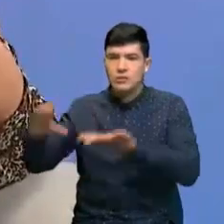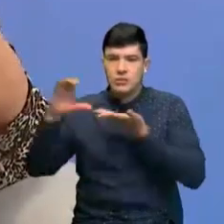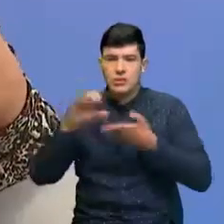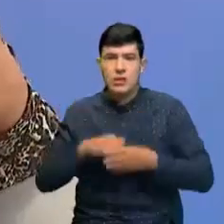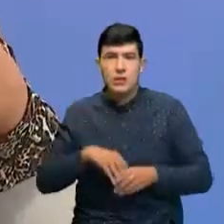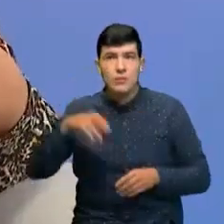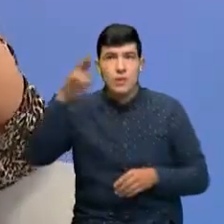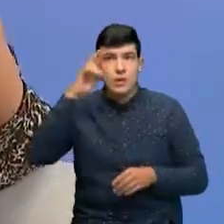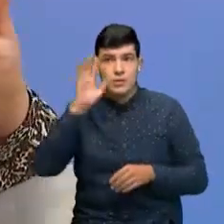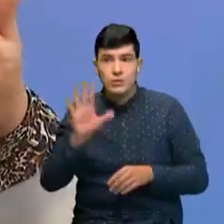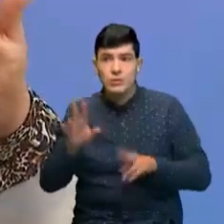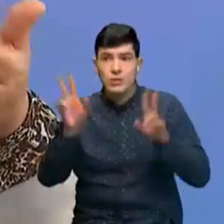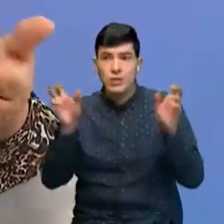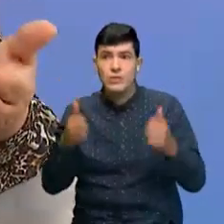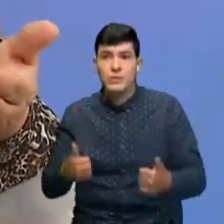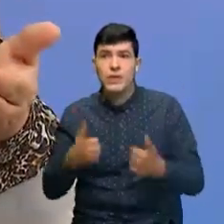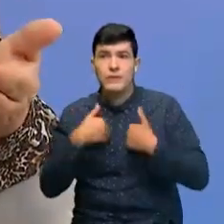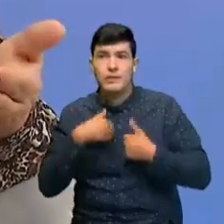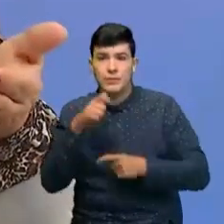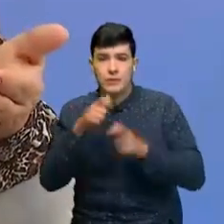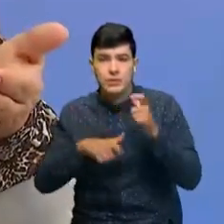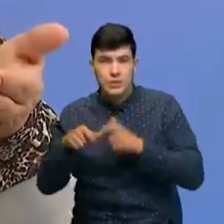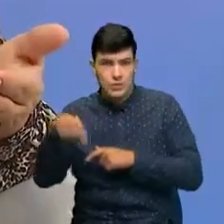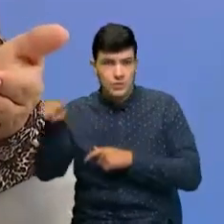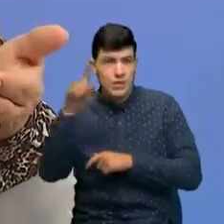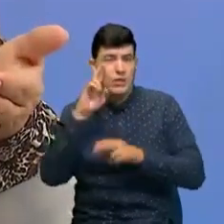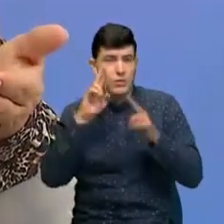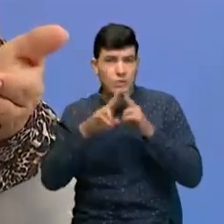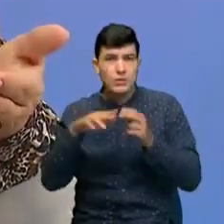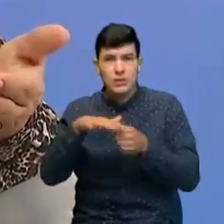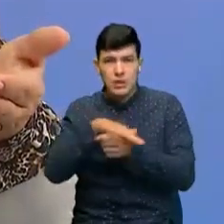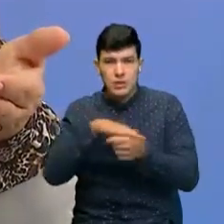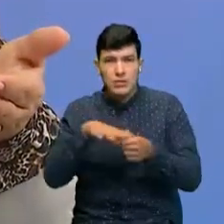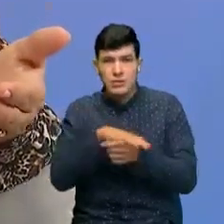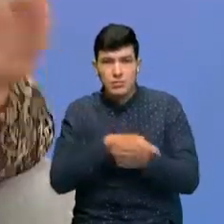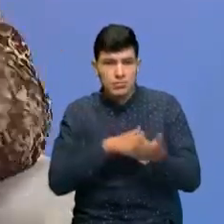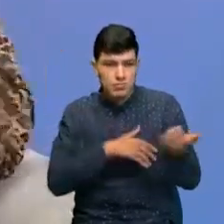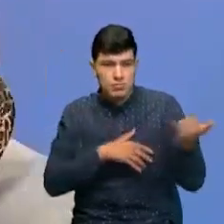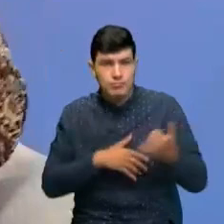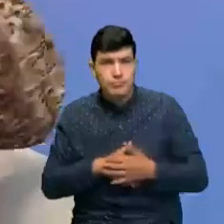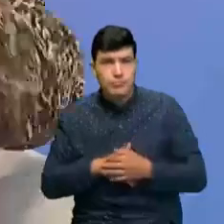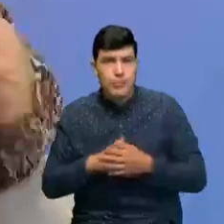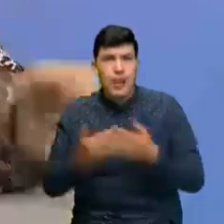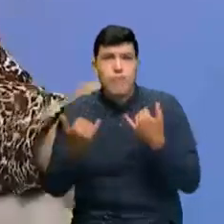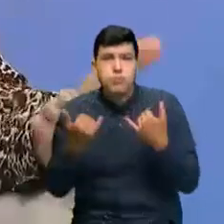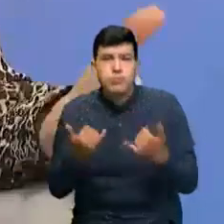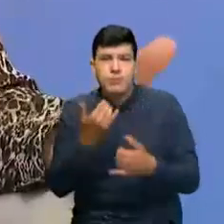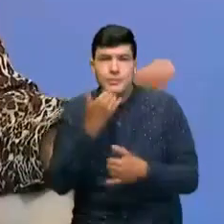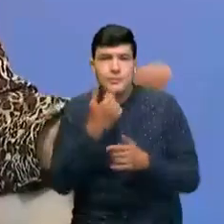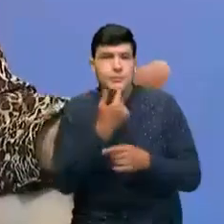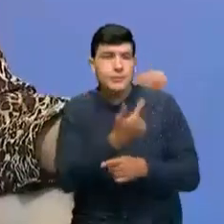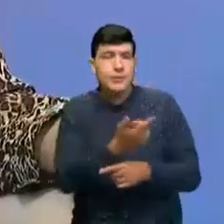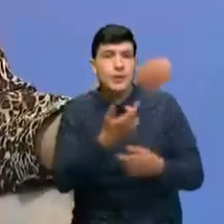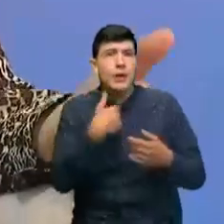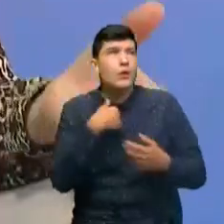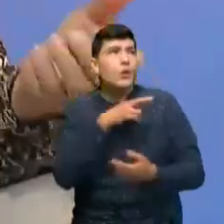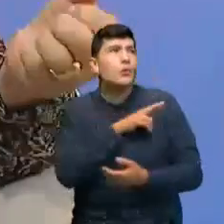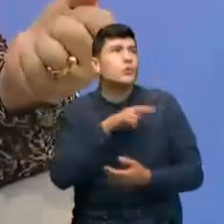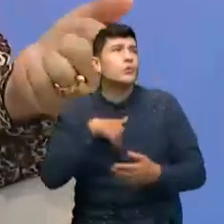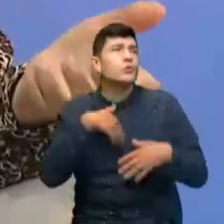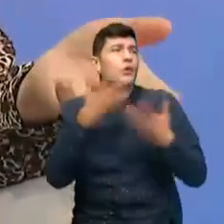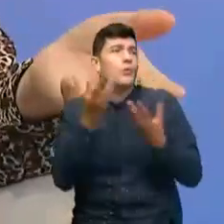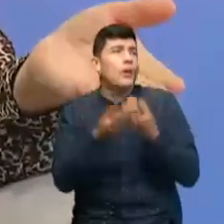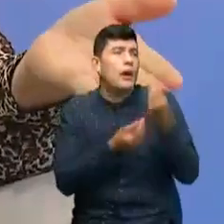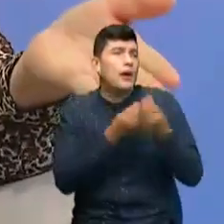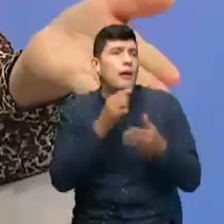Entonces, es algo muy favorable para que los afiliados conozcan la situación que se está presentando. Hoy en día, por ejemplo, dice, ¿pero qué hacemos? La